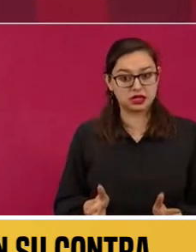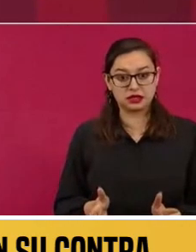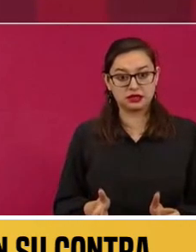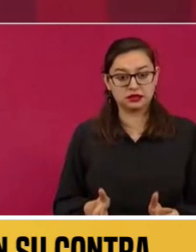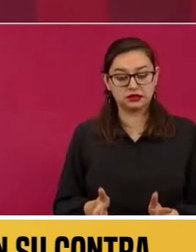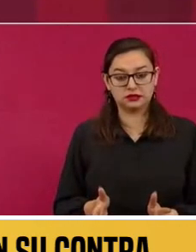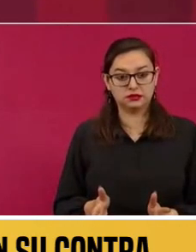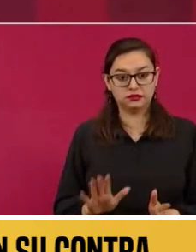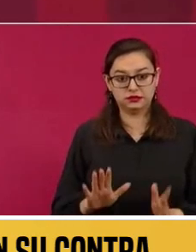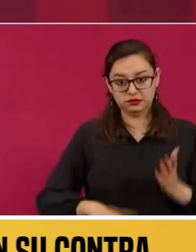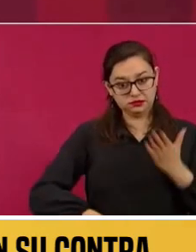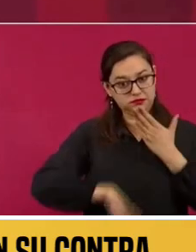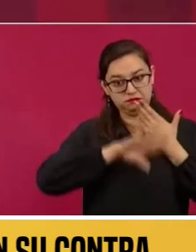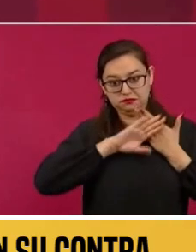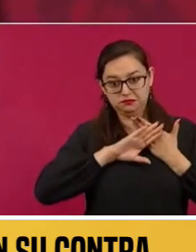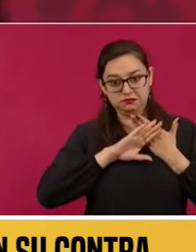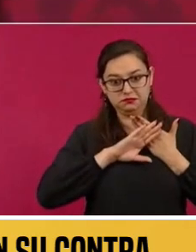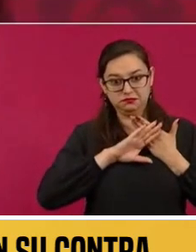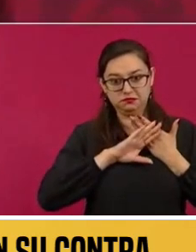y